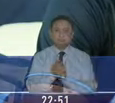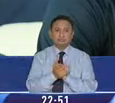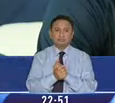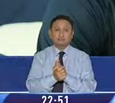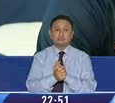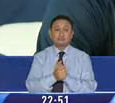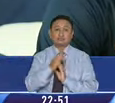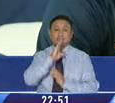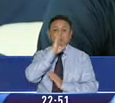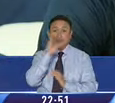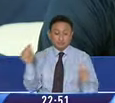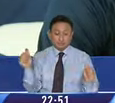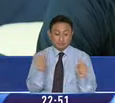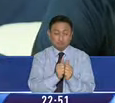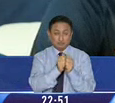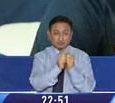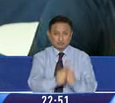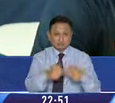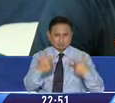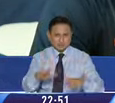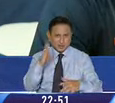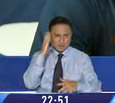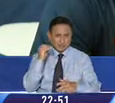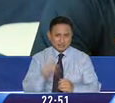juntamos tenemos esas anécdotas de que